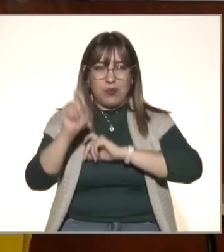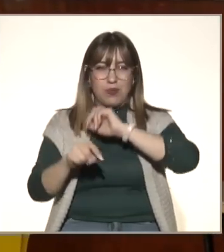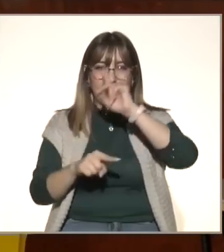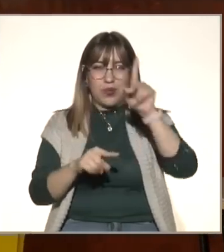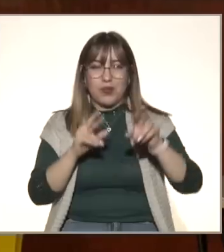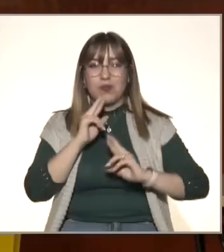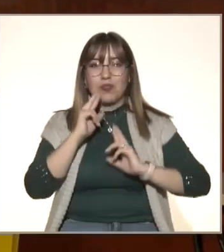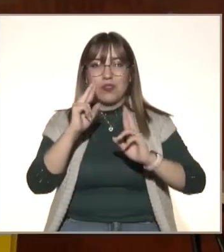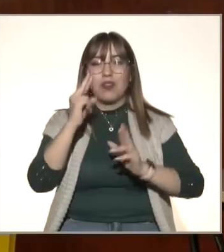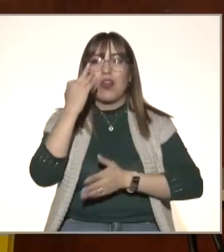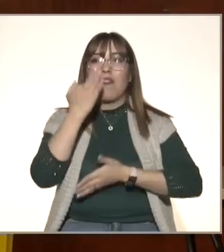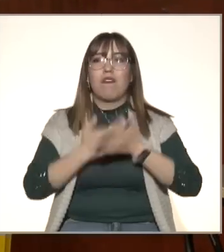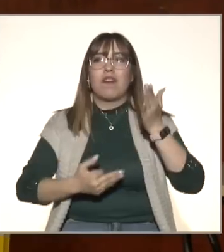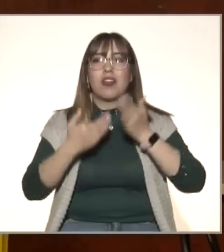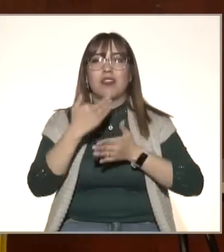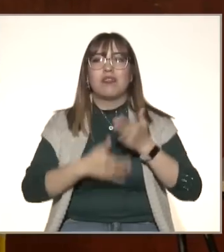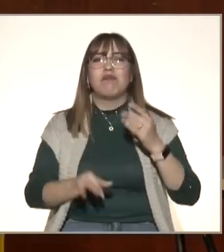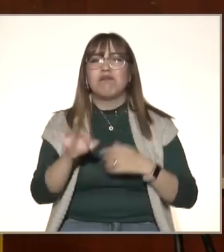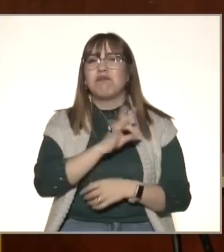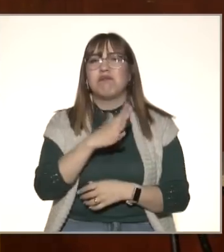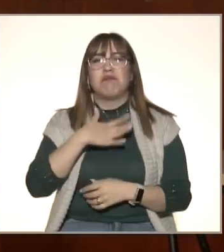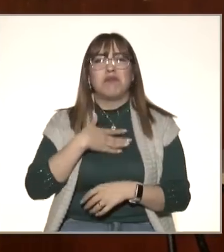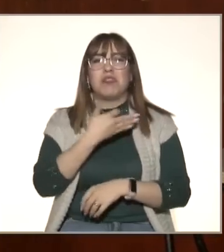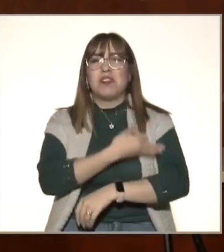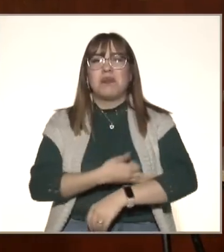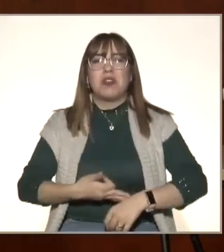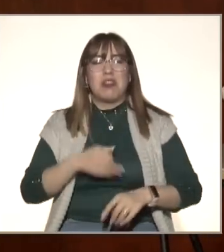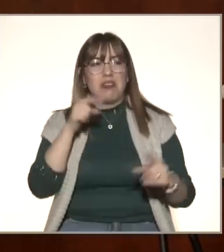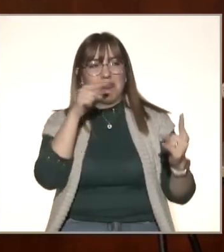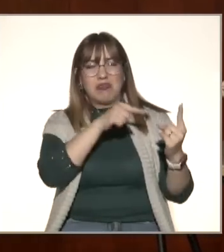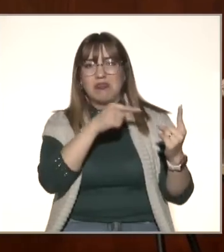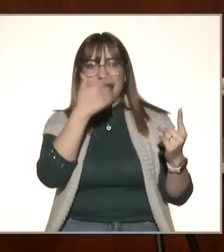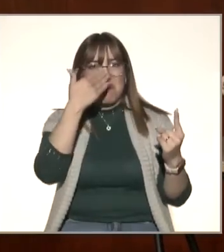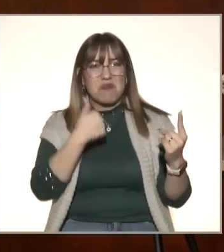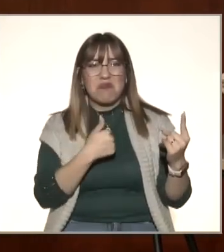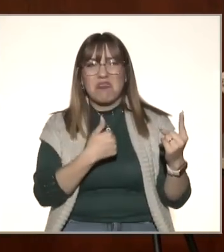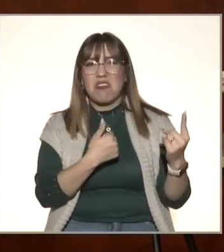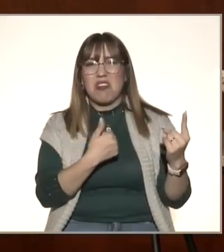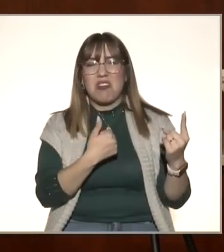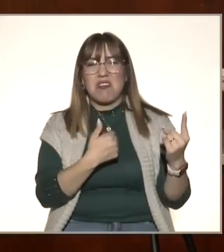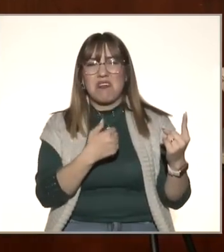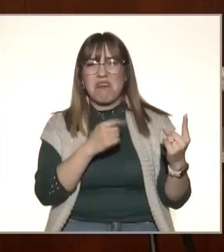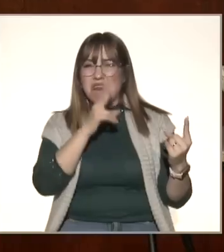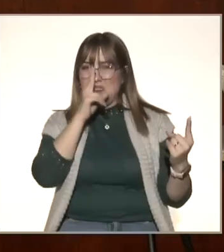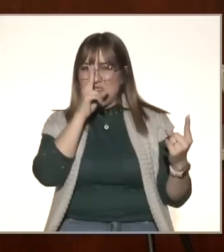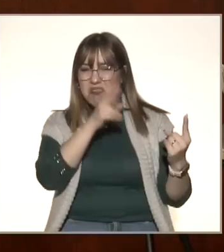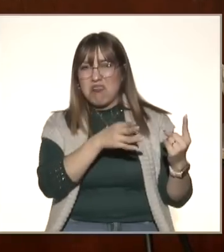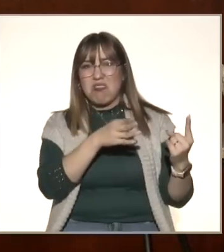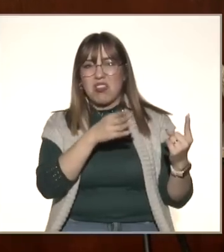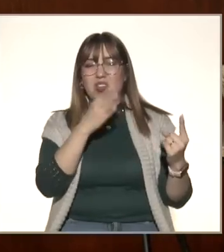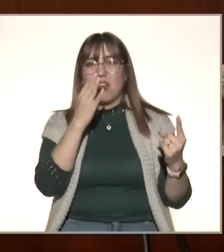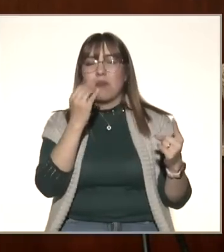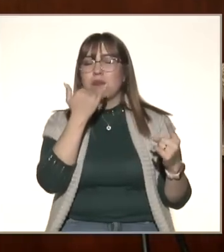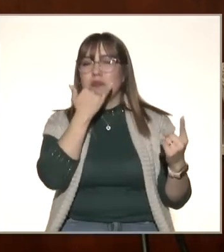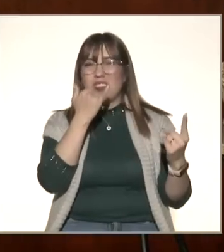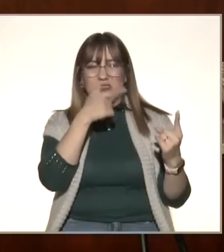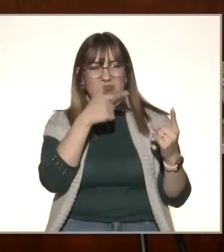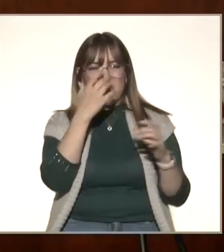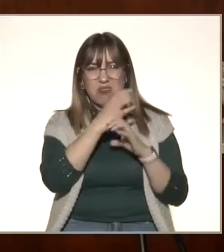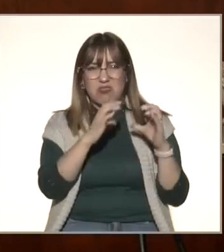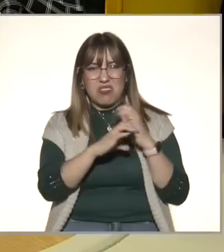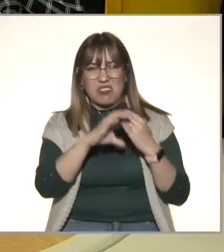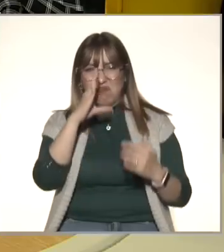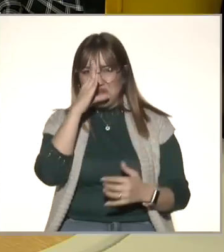Nos quedó pendiente, ¿qué hacer cuando tengo un familiar que no tiene filtro? Un familiar que me dice las cosas como son, que muchos dirían se pasa